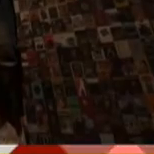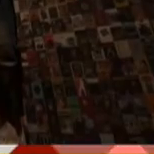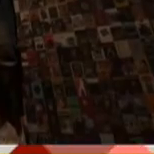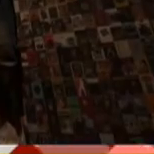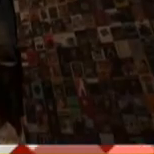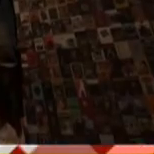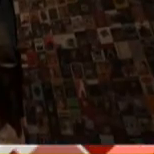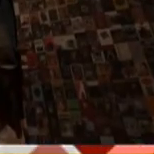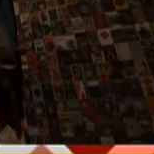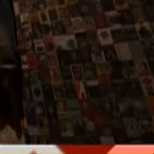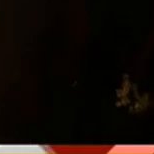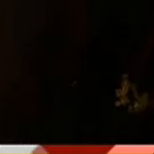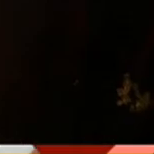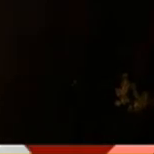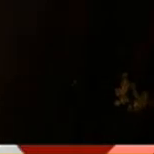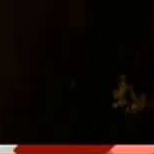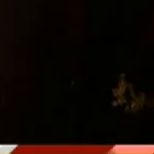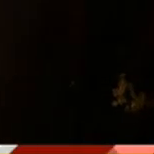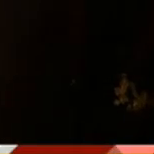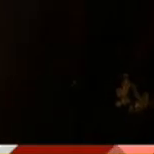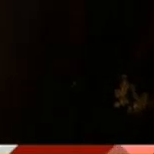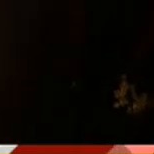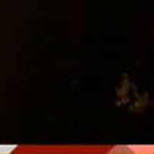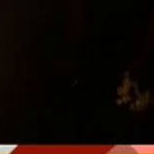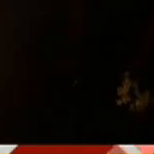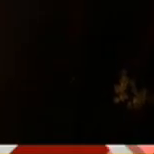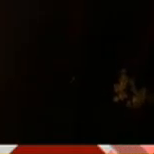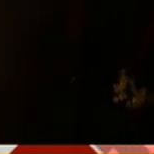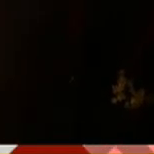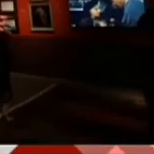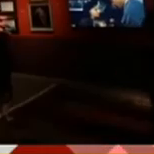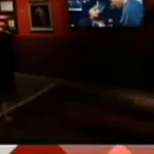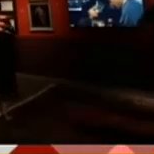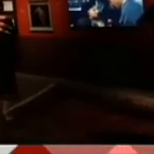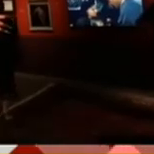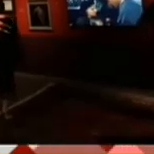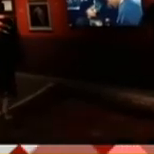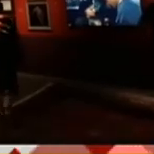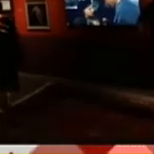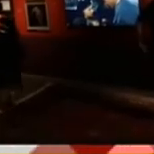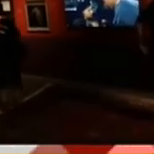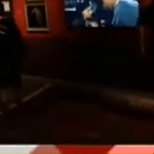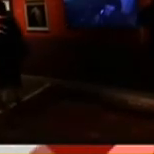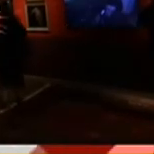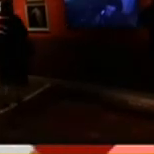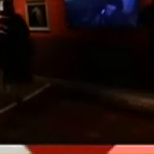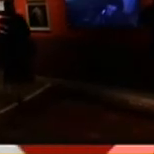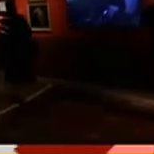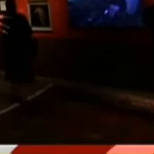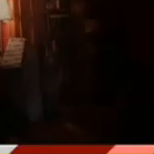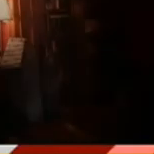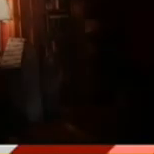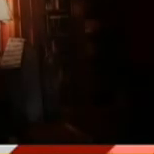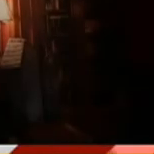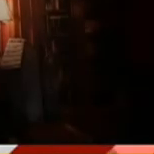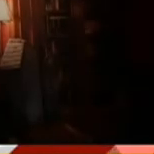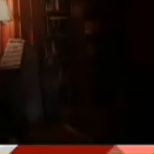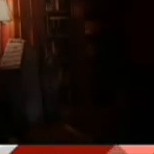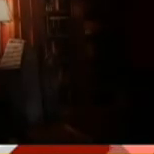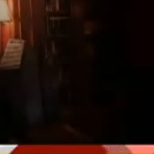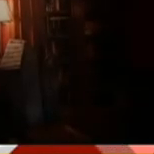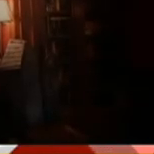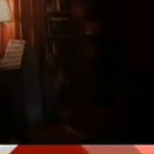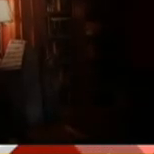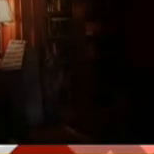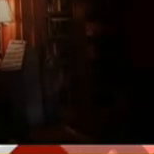una selección de 500 piezas entre pinturas, esculturas, dibujos, fotografías, grabados, cómics, artefactos y vestuarios, de los